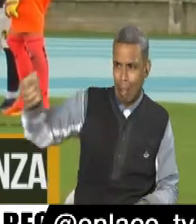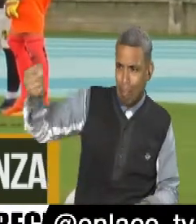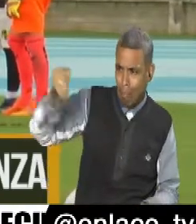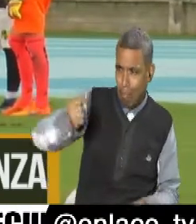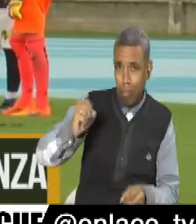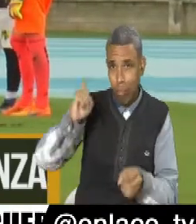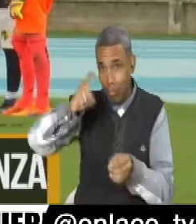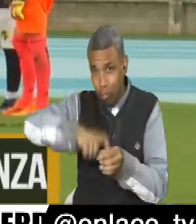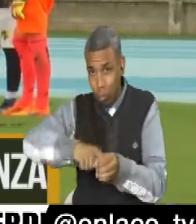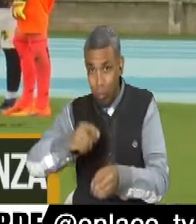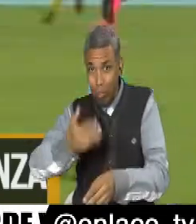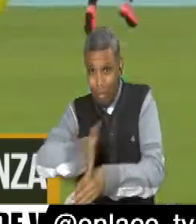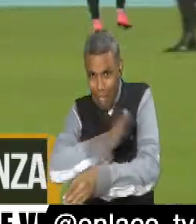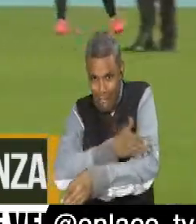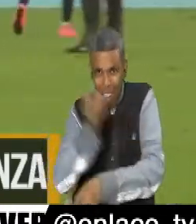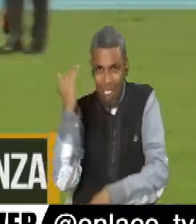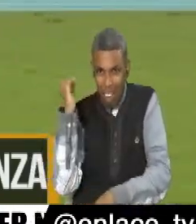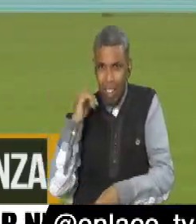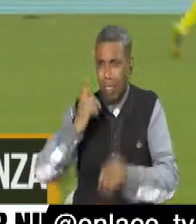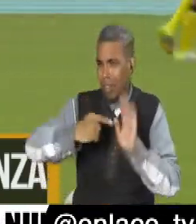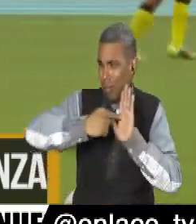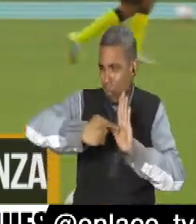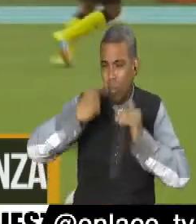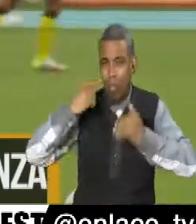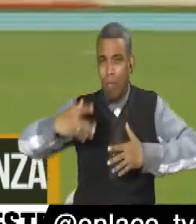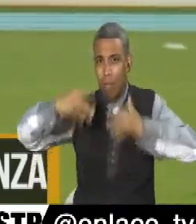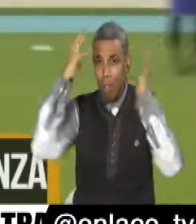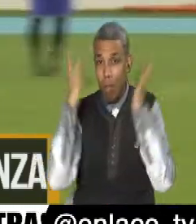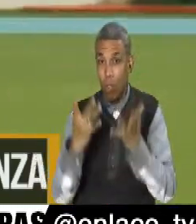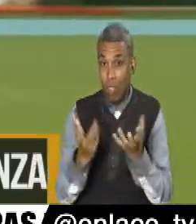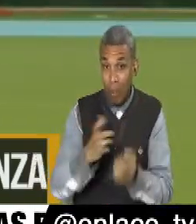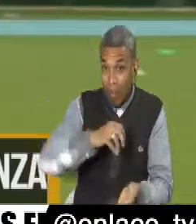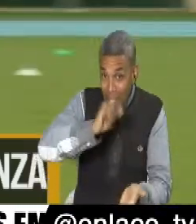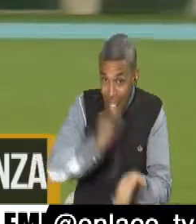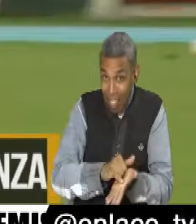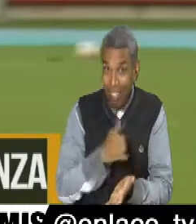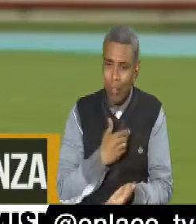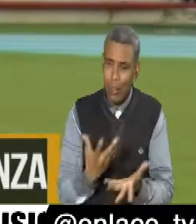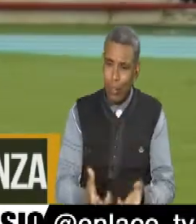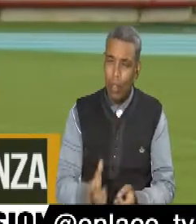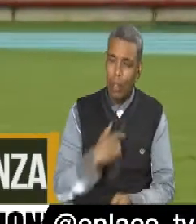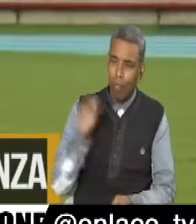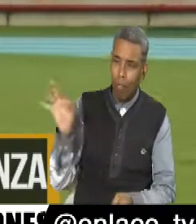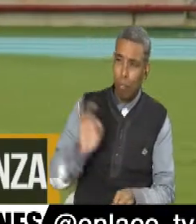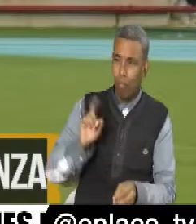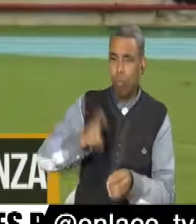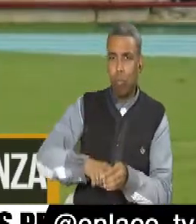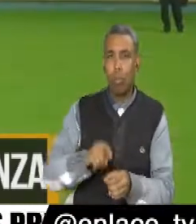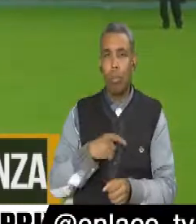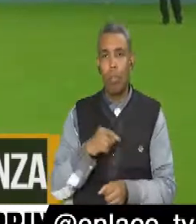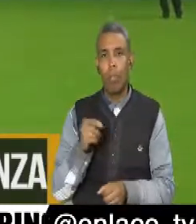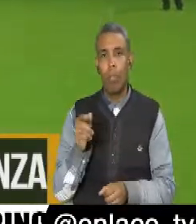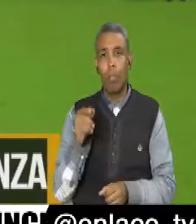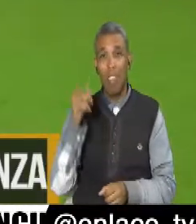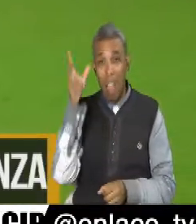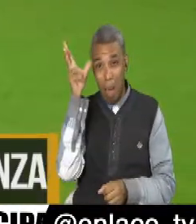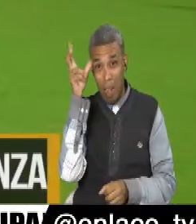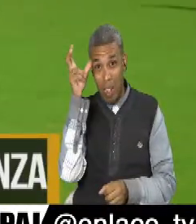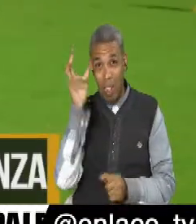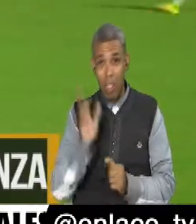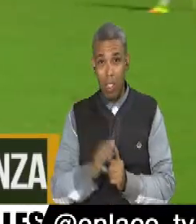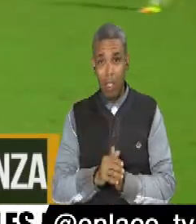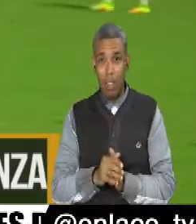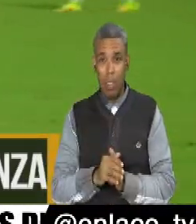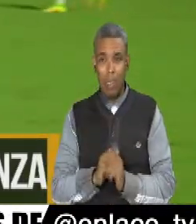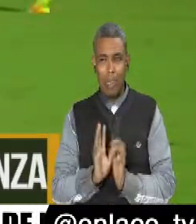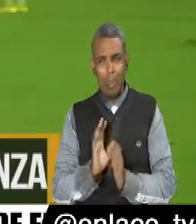que hayan demostrado en las canchas colombianas cosas buenas, ¿no? Últimamente en el América no brilló mucho. Bueno,